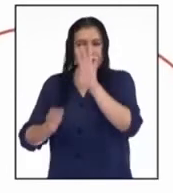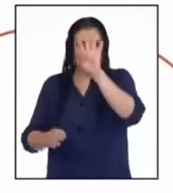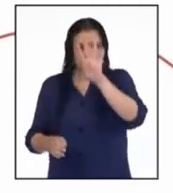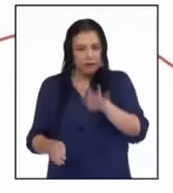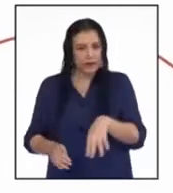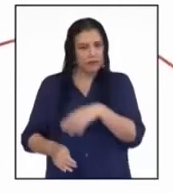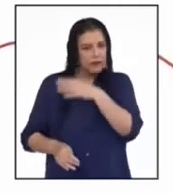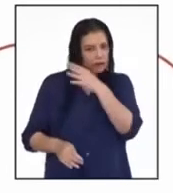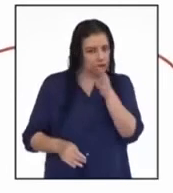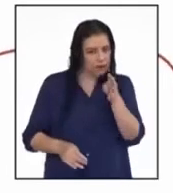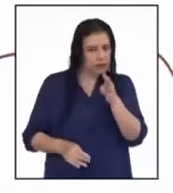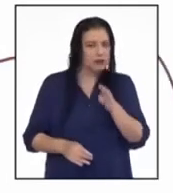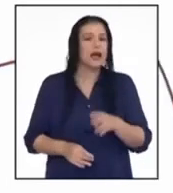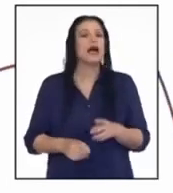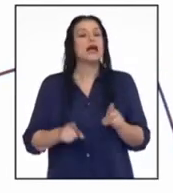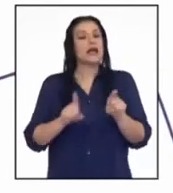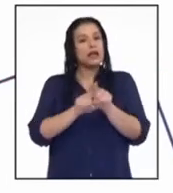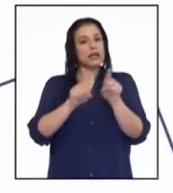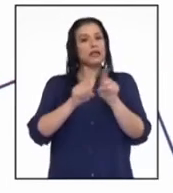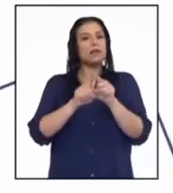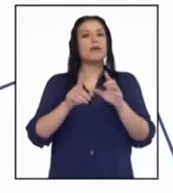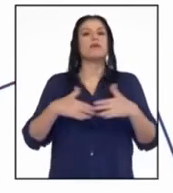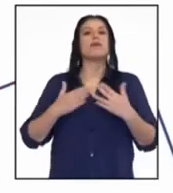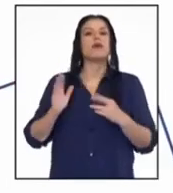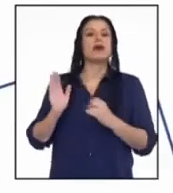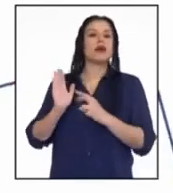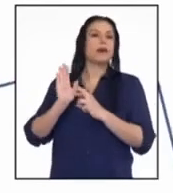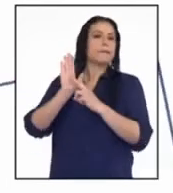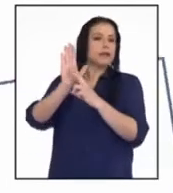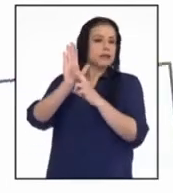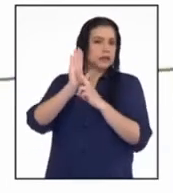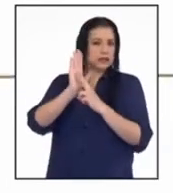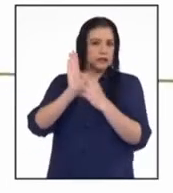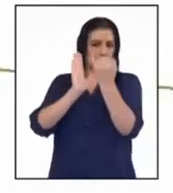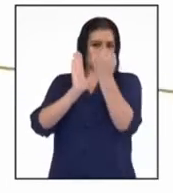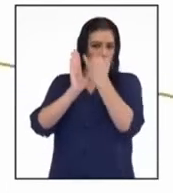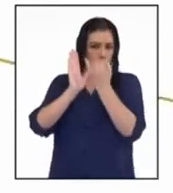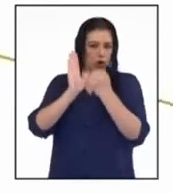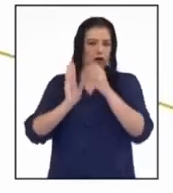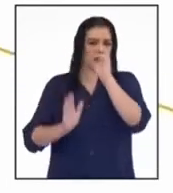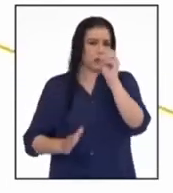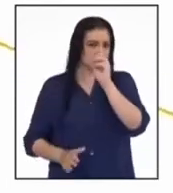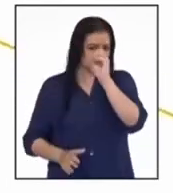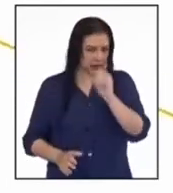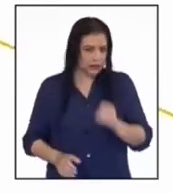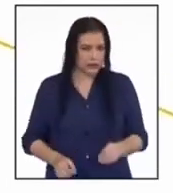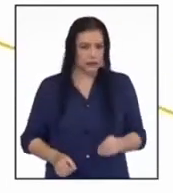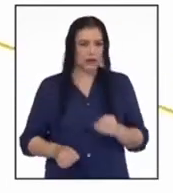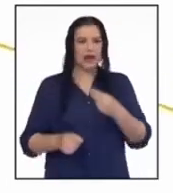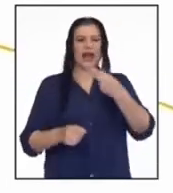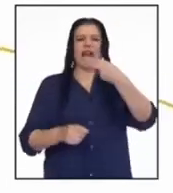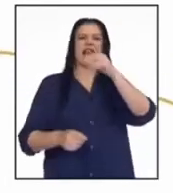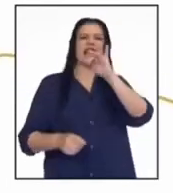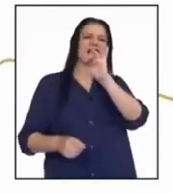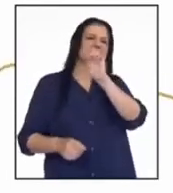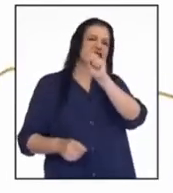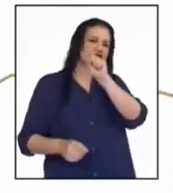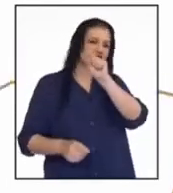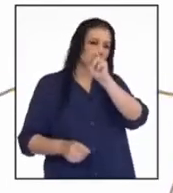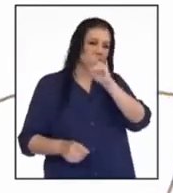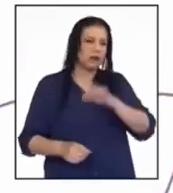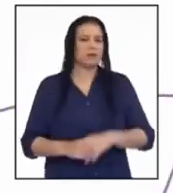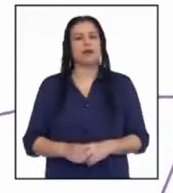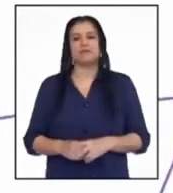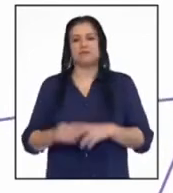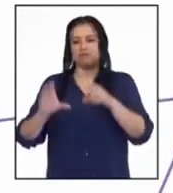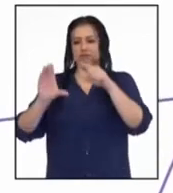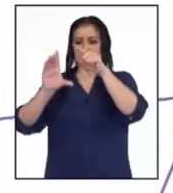de frecuencia. Incluso llegamos a la representación en un gráfico estadístico, el histograma.